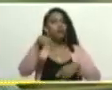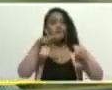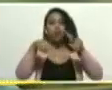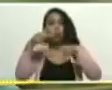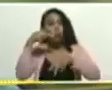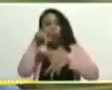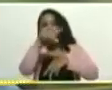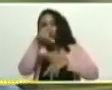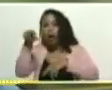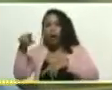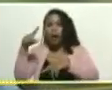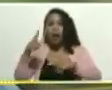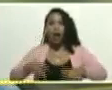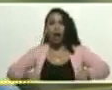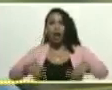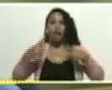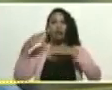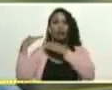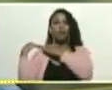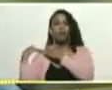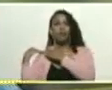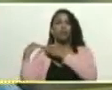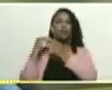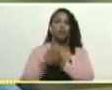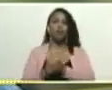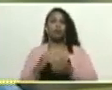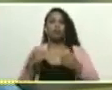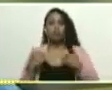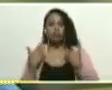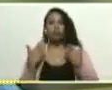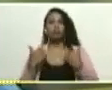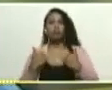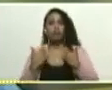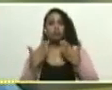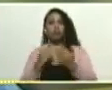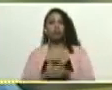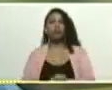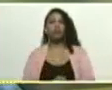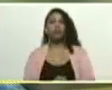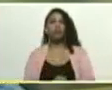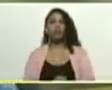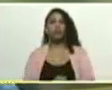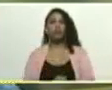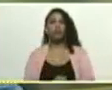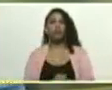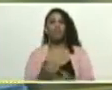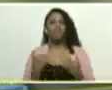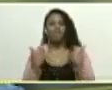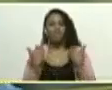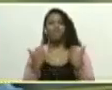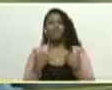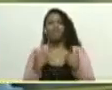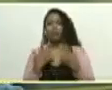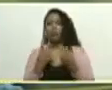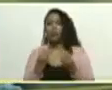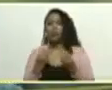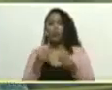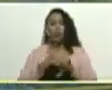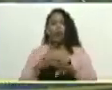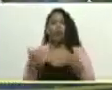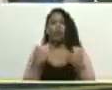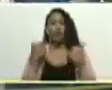largando la vida de sacrificio en sacrificio sufriendo lo que